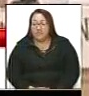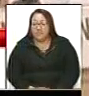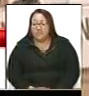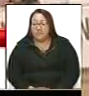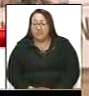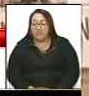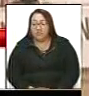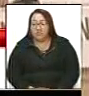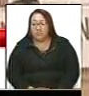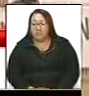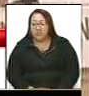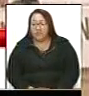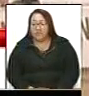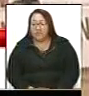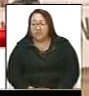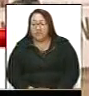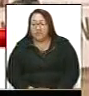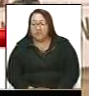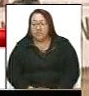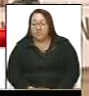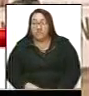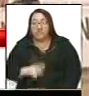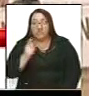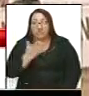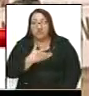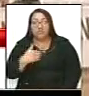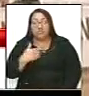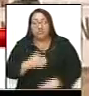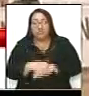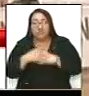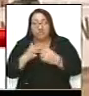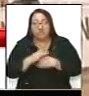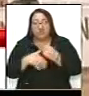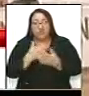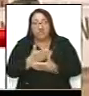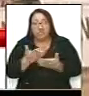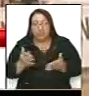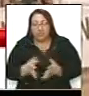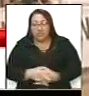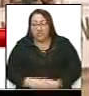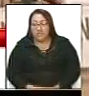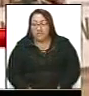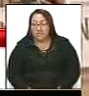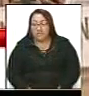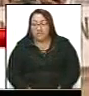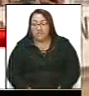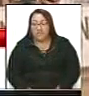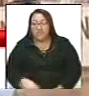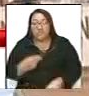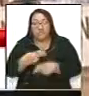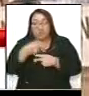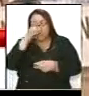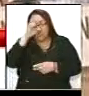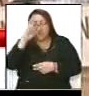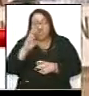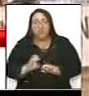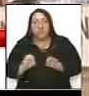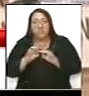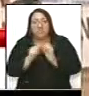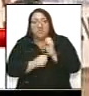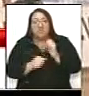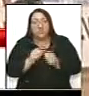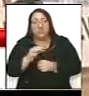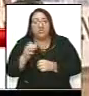congresistas, en primer lugar, presidenta, quiero saludar a cada uno de ustedes en nombre del Cusco y especialmente de mis hermanos